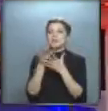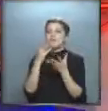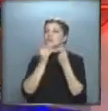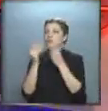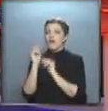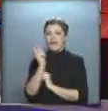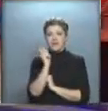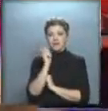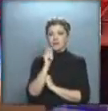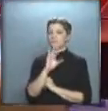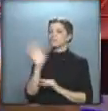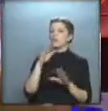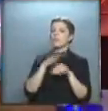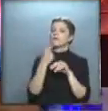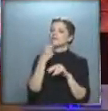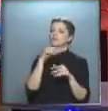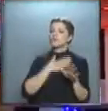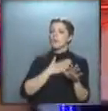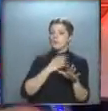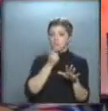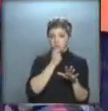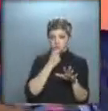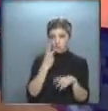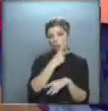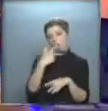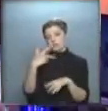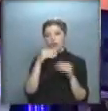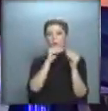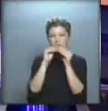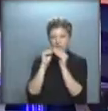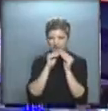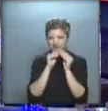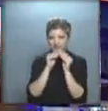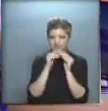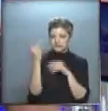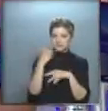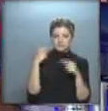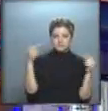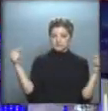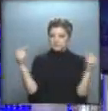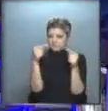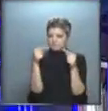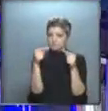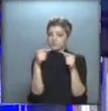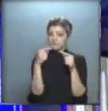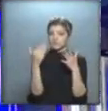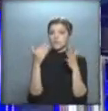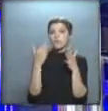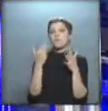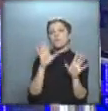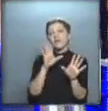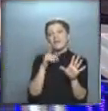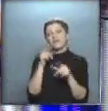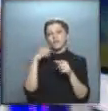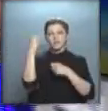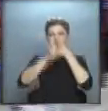pasa con los compañeros, ¿no? Porque, o sea, vos podés tener dos o tres compañeros que, bueno, no se fuman. Y a lo mejor en algún momento, ¿viste? Van